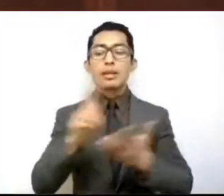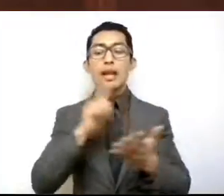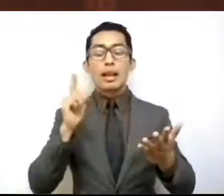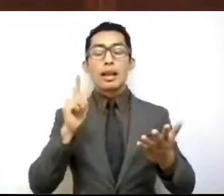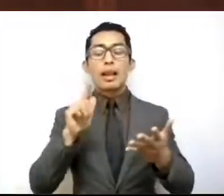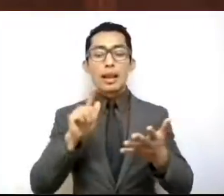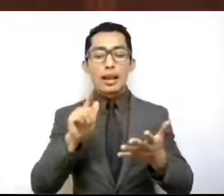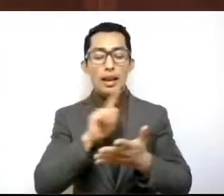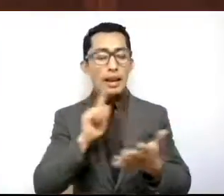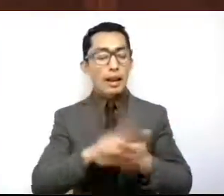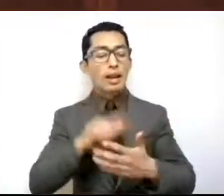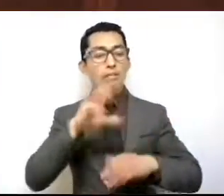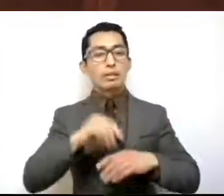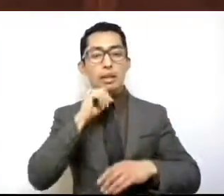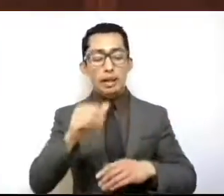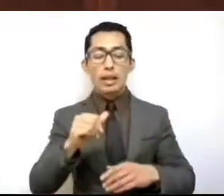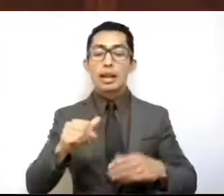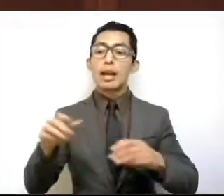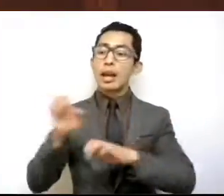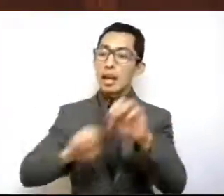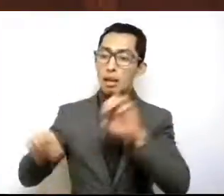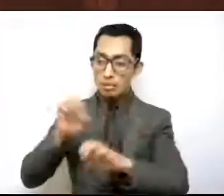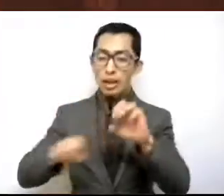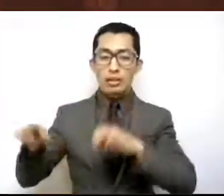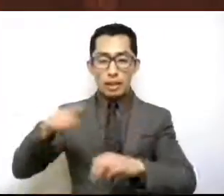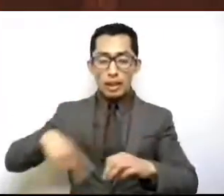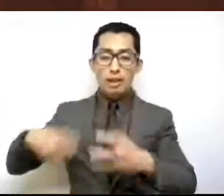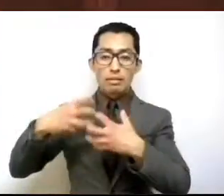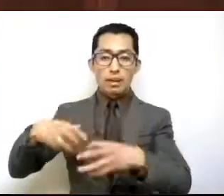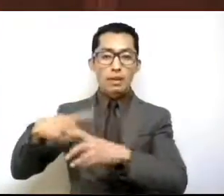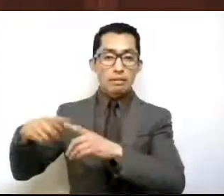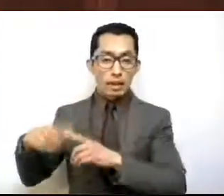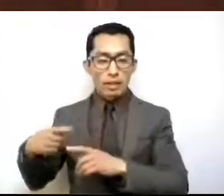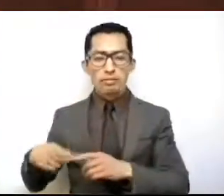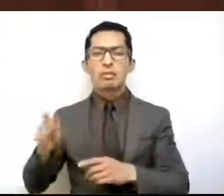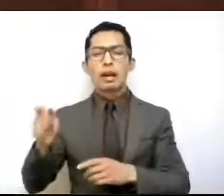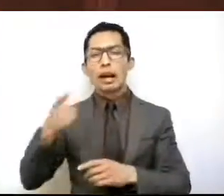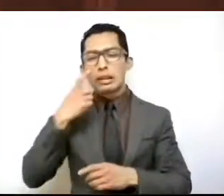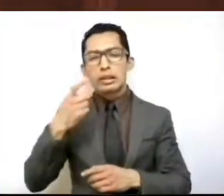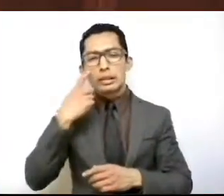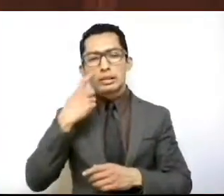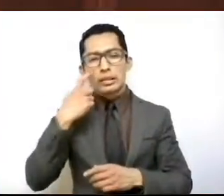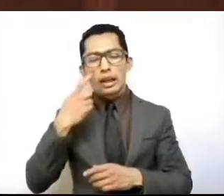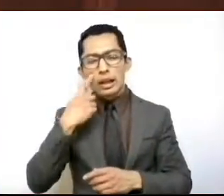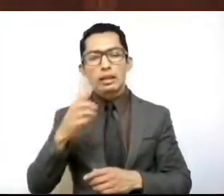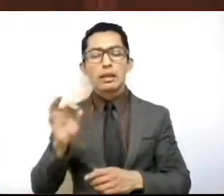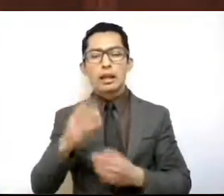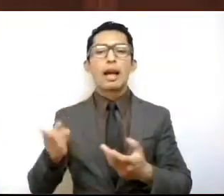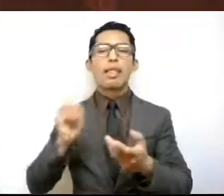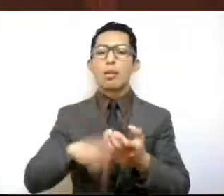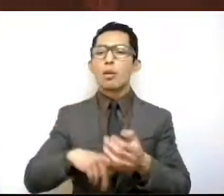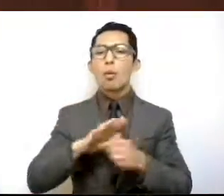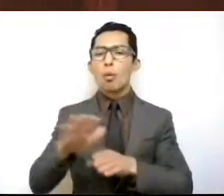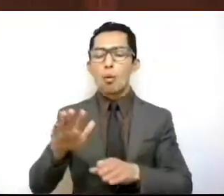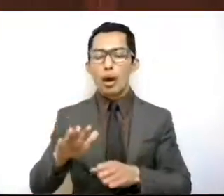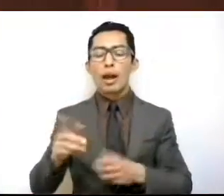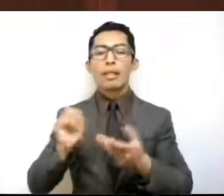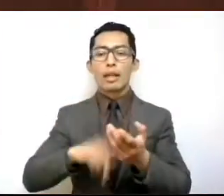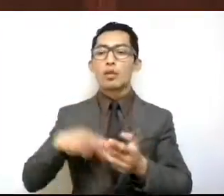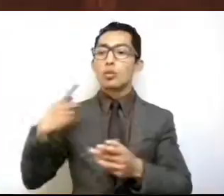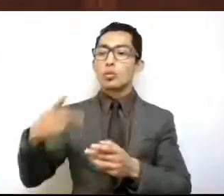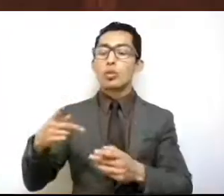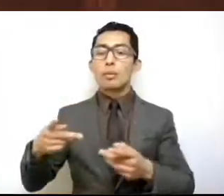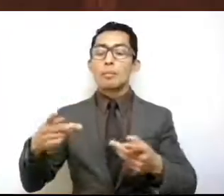por personas jurídico-colectivas regularmente se realizan con motivo de actividades referentes al objeto social de la